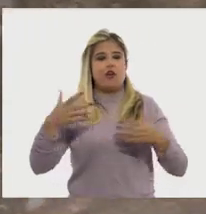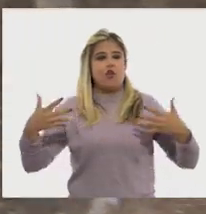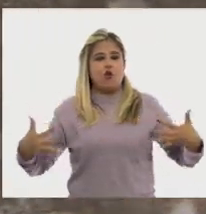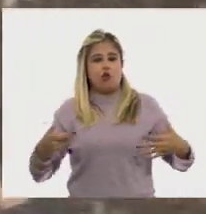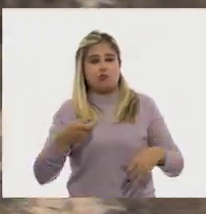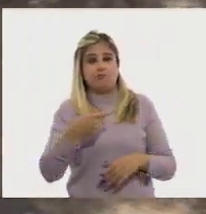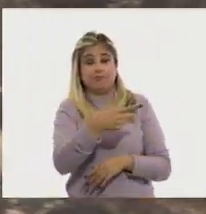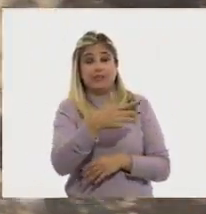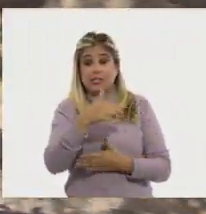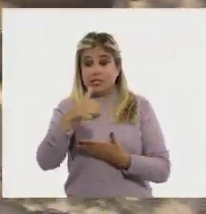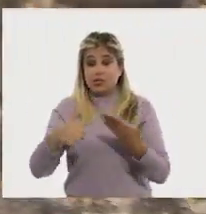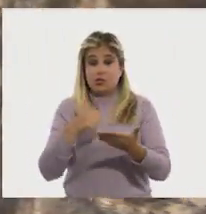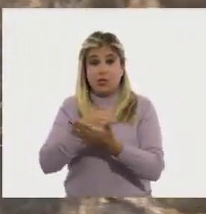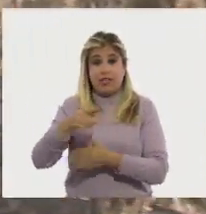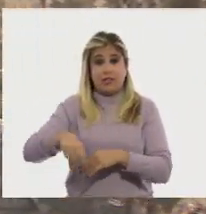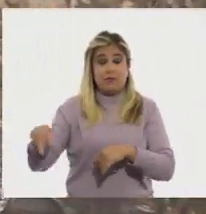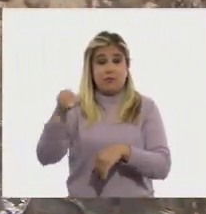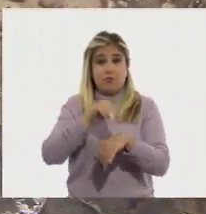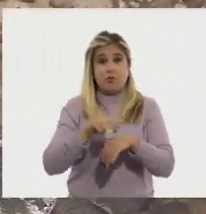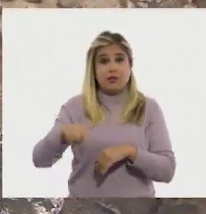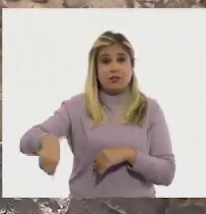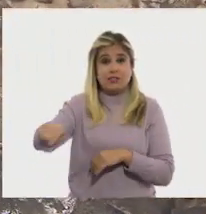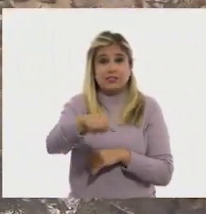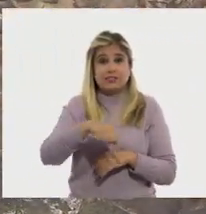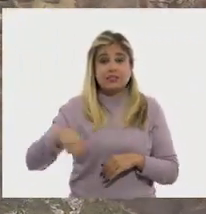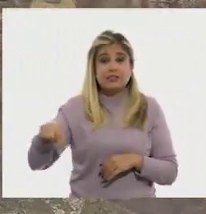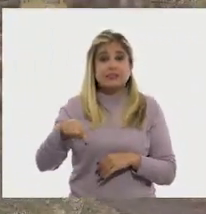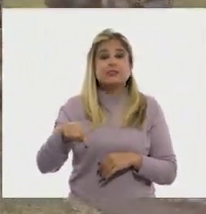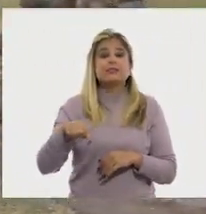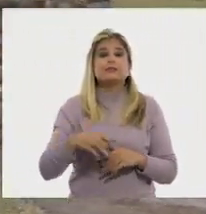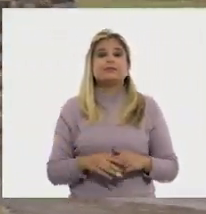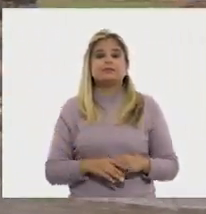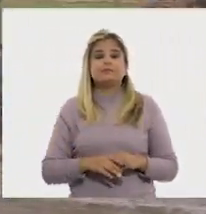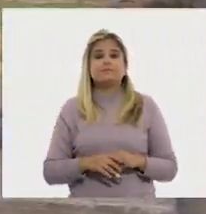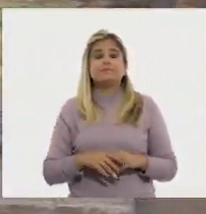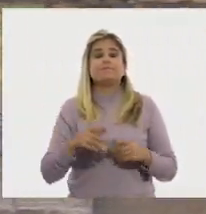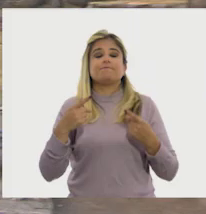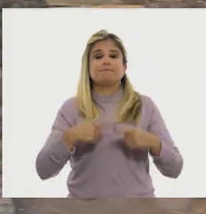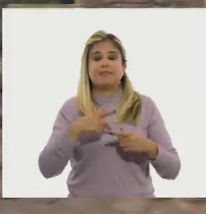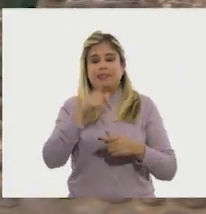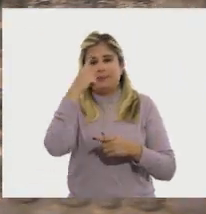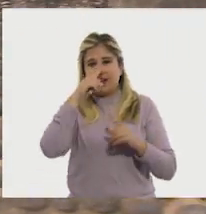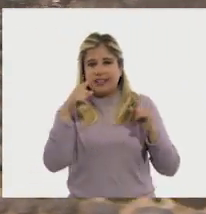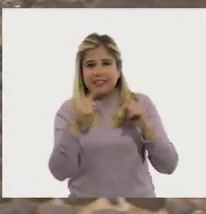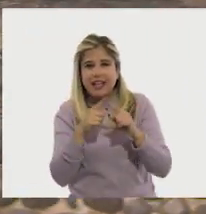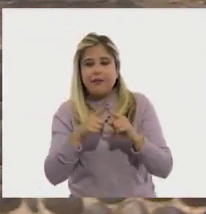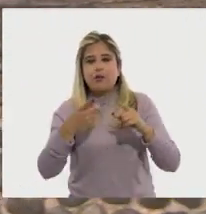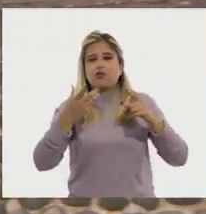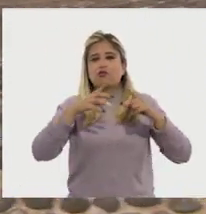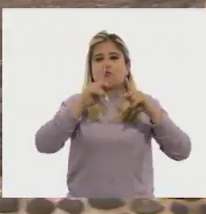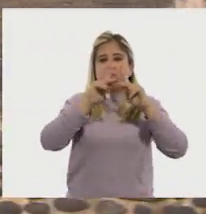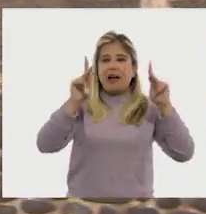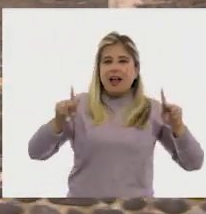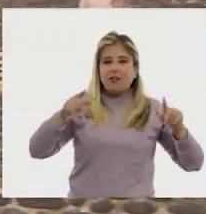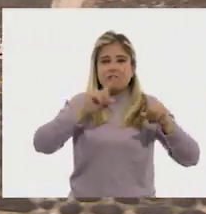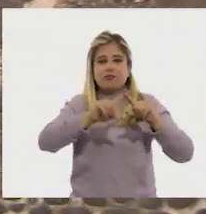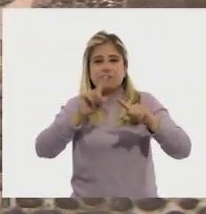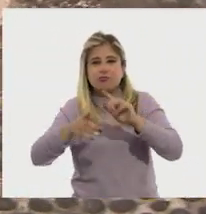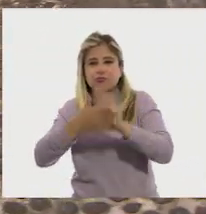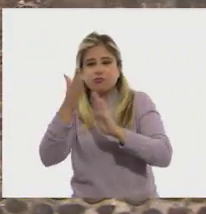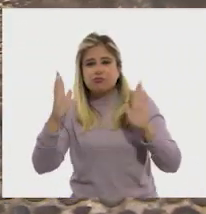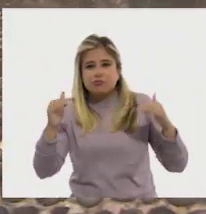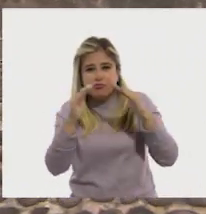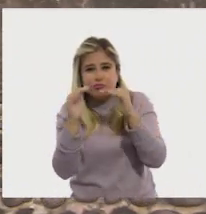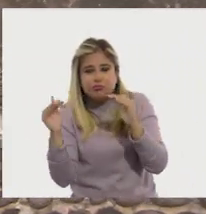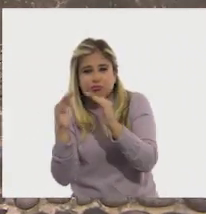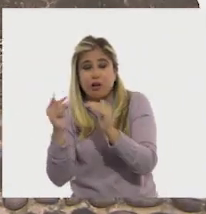La ciudad estaba situada alrededor de las murallas que delimitaban las zonas de templos y palacios, y era el centro